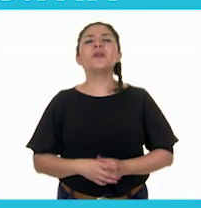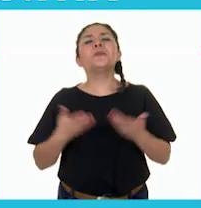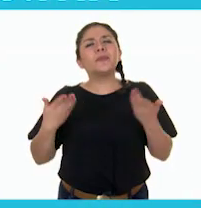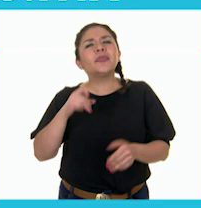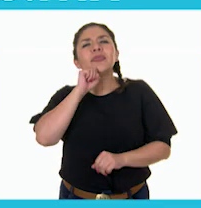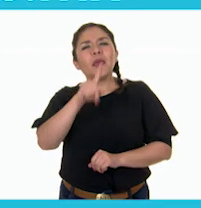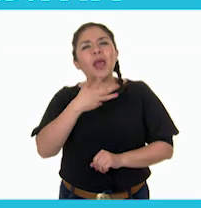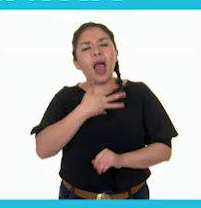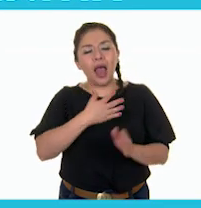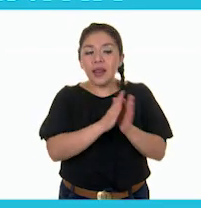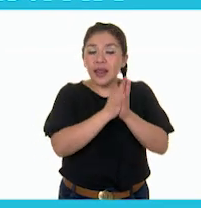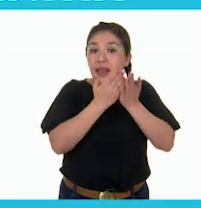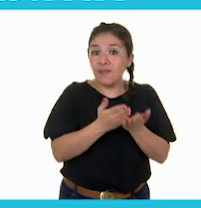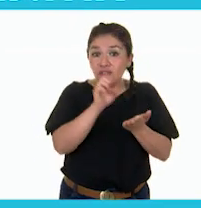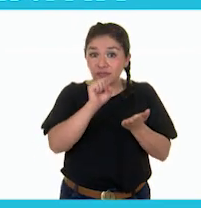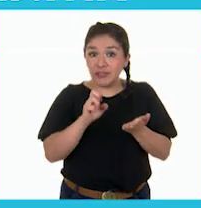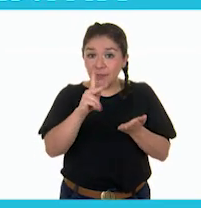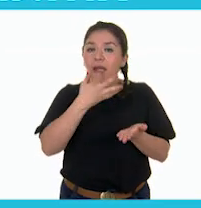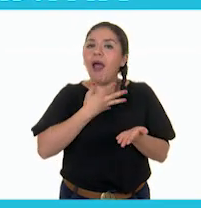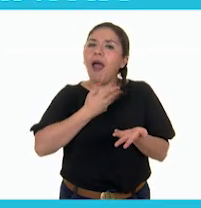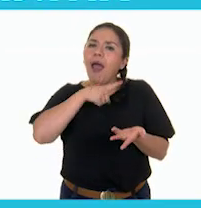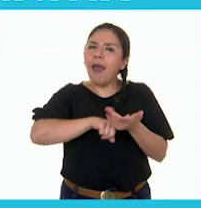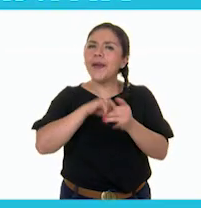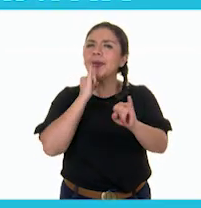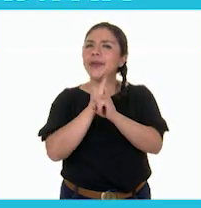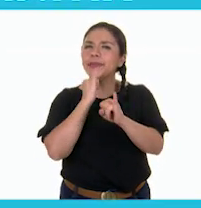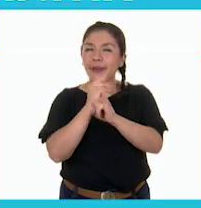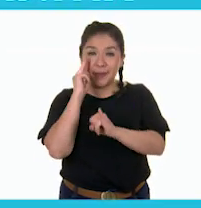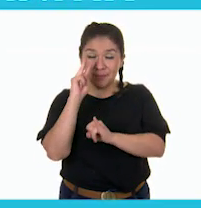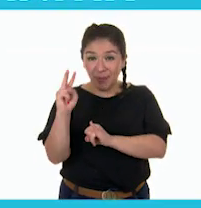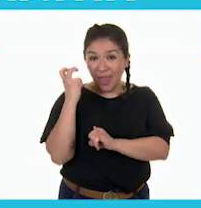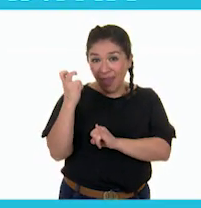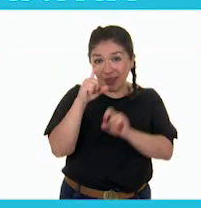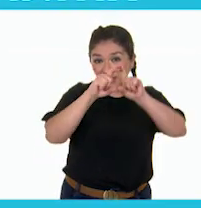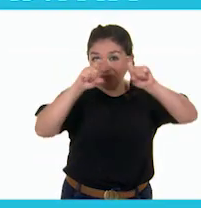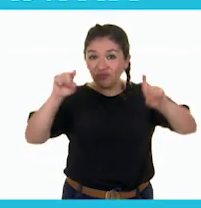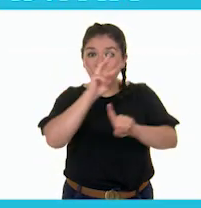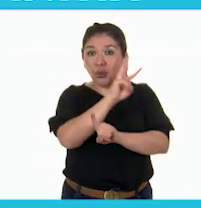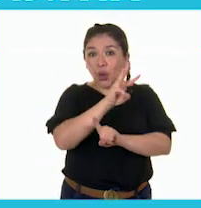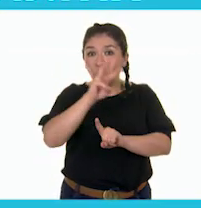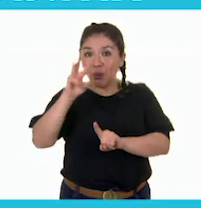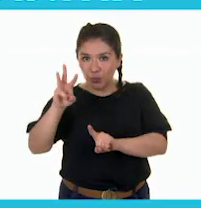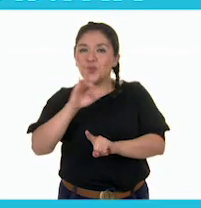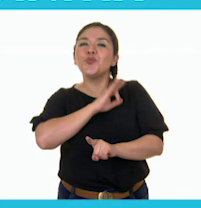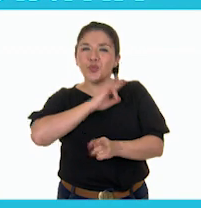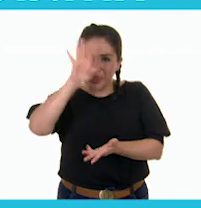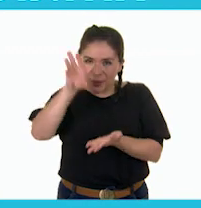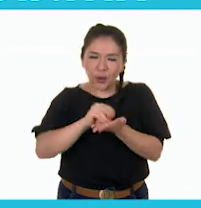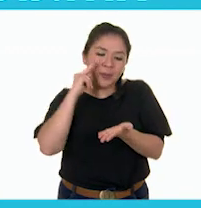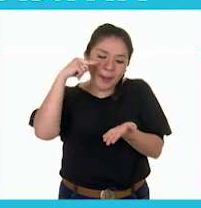También puedes encontrar los libros de texto en la página